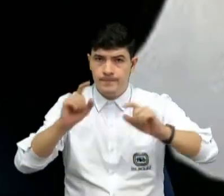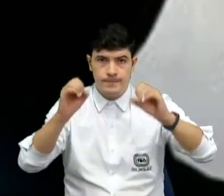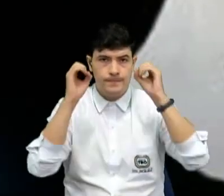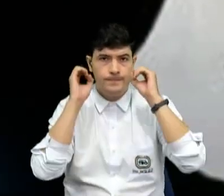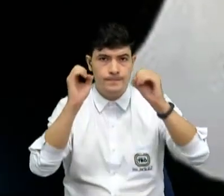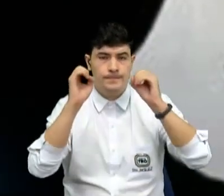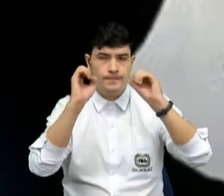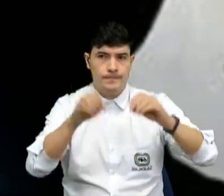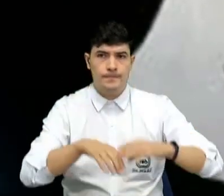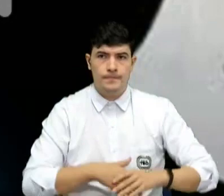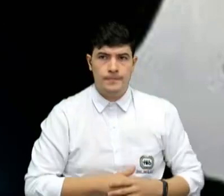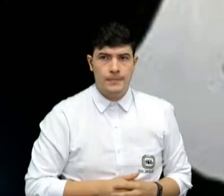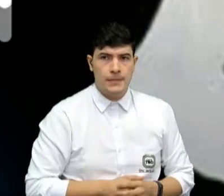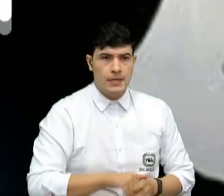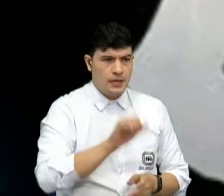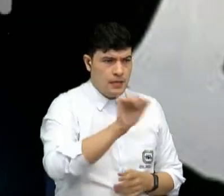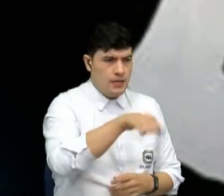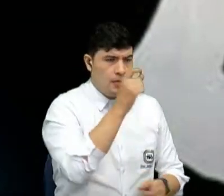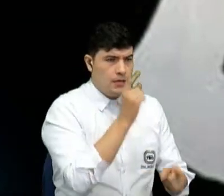sí, sí, sí.